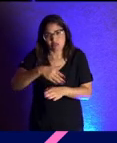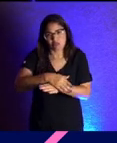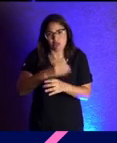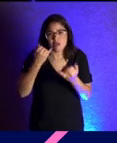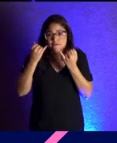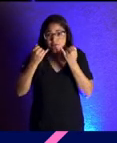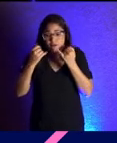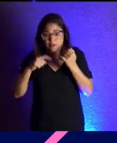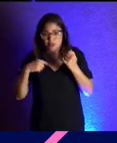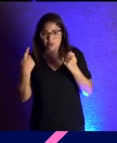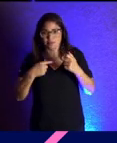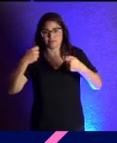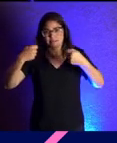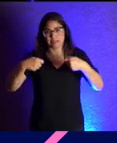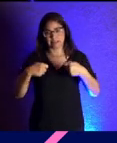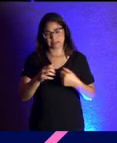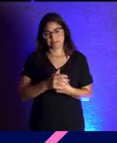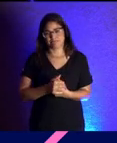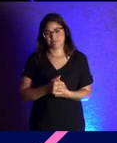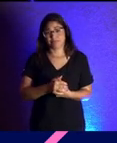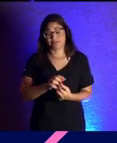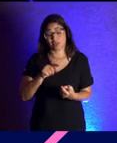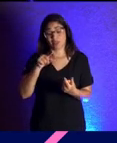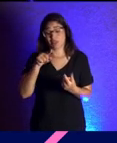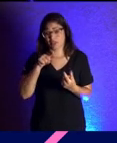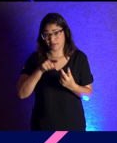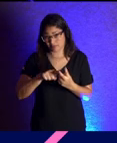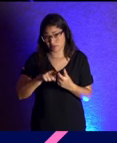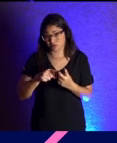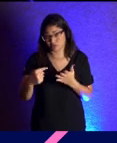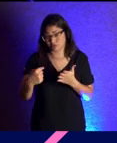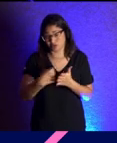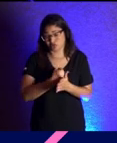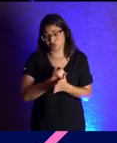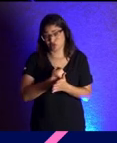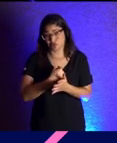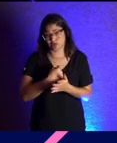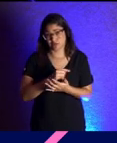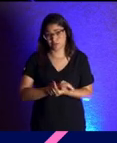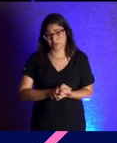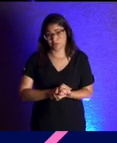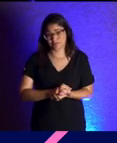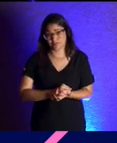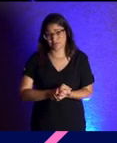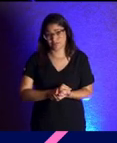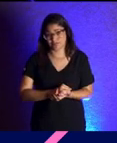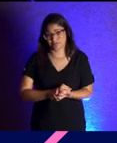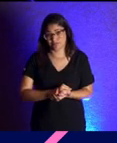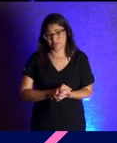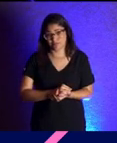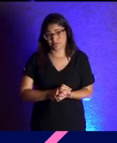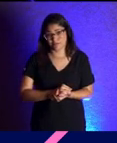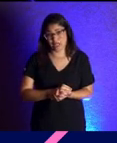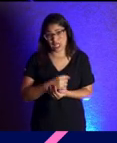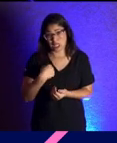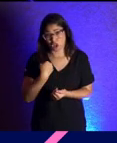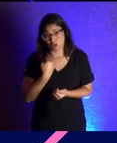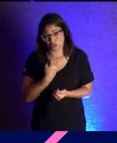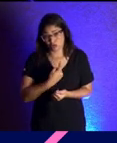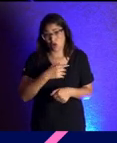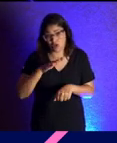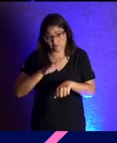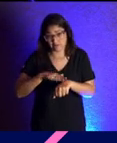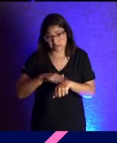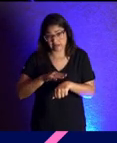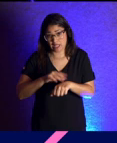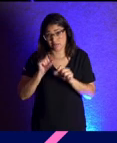Respecto a la segunda pregunta de los ingenieros, incluso lo que hacemos, de hecho,